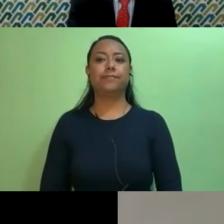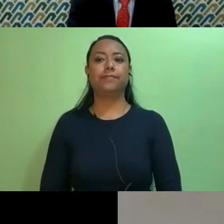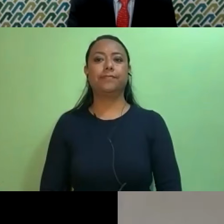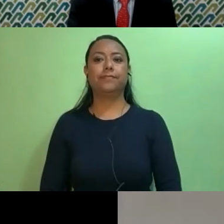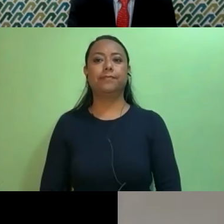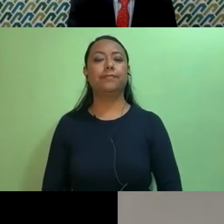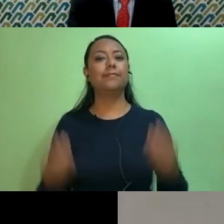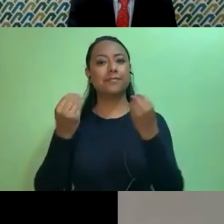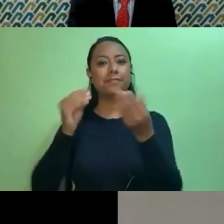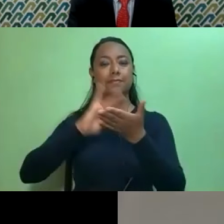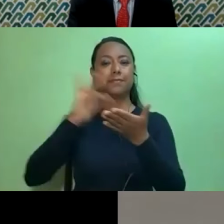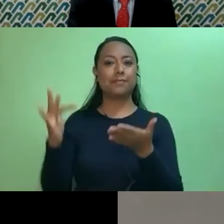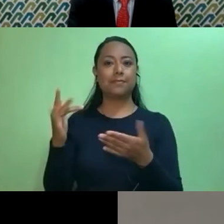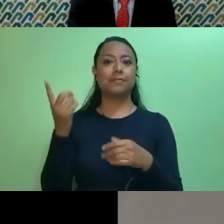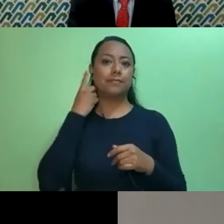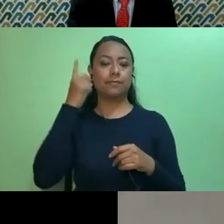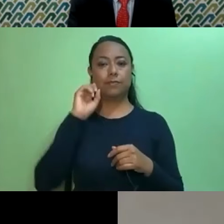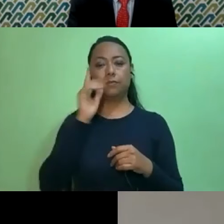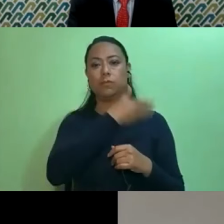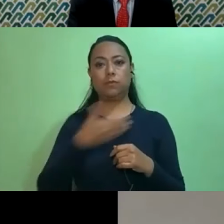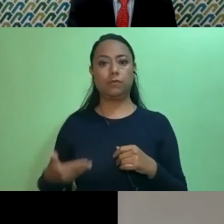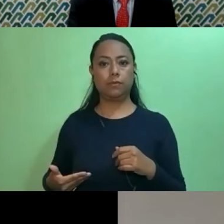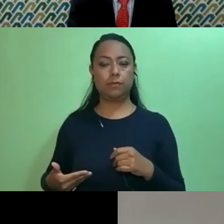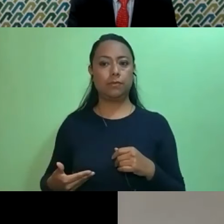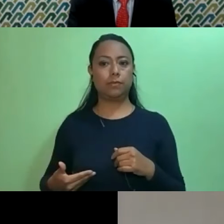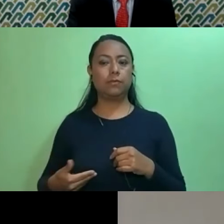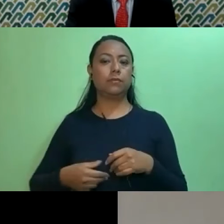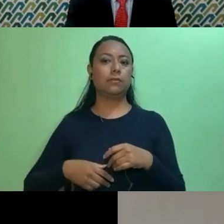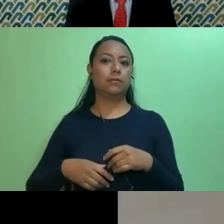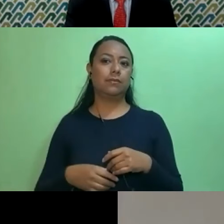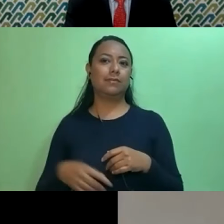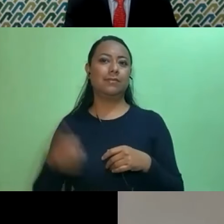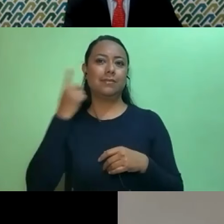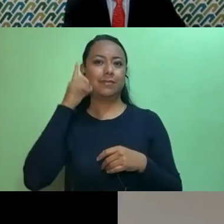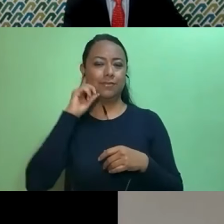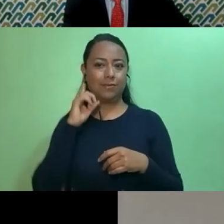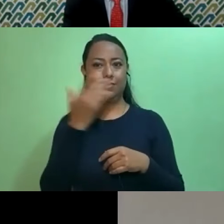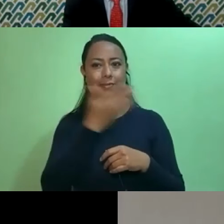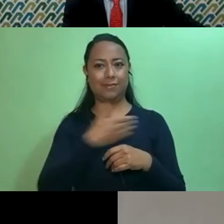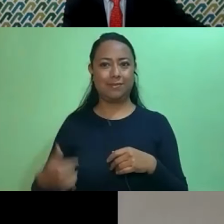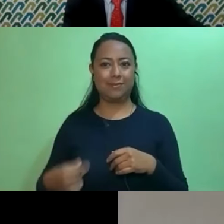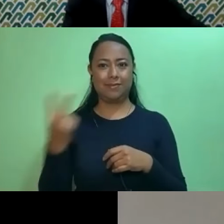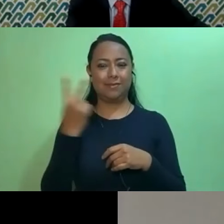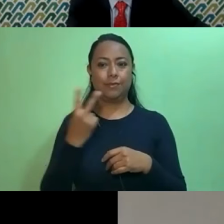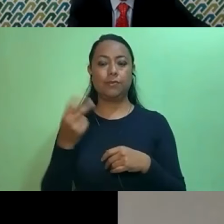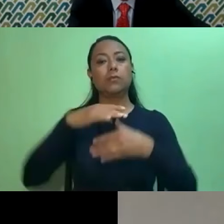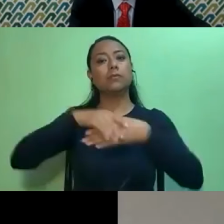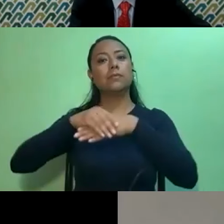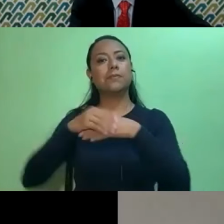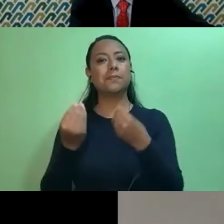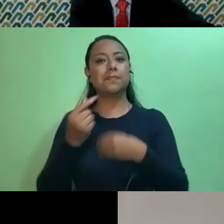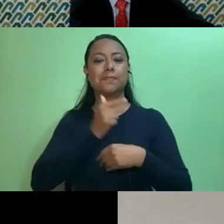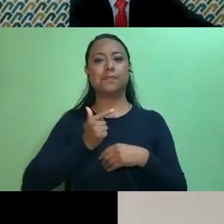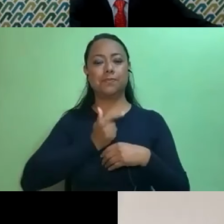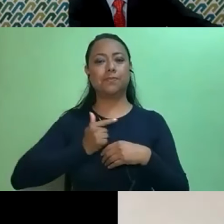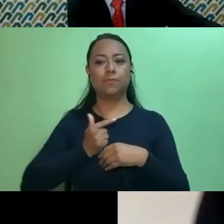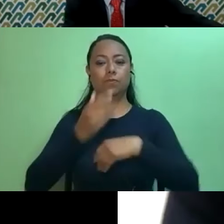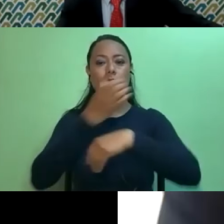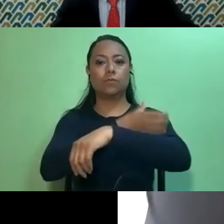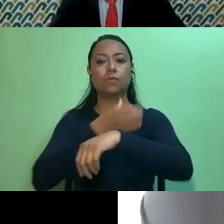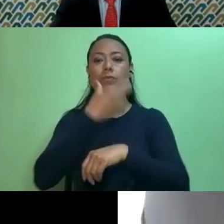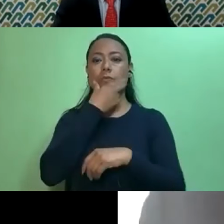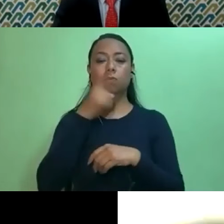Muchas gracias, diputada presidenta, diputadas presidentas. Saludo con mucho gusto también a mis compañeros y compañeras y le doy la